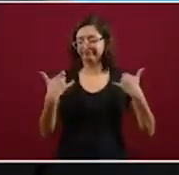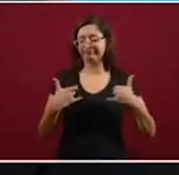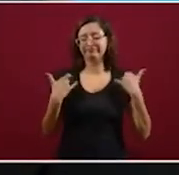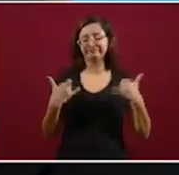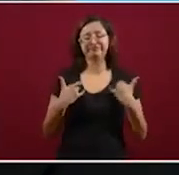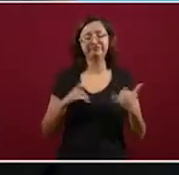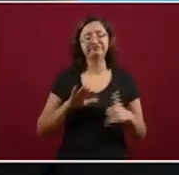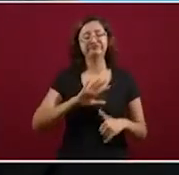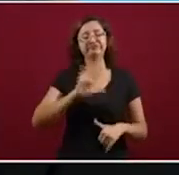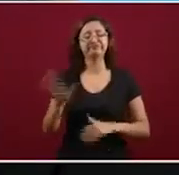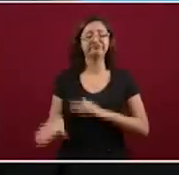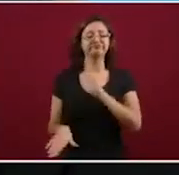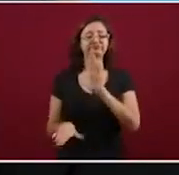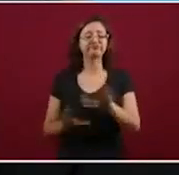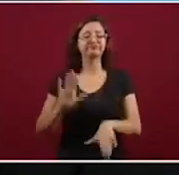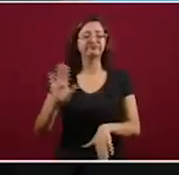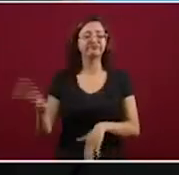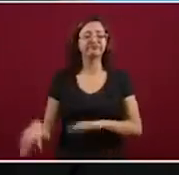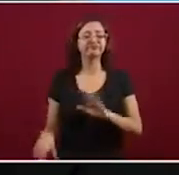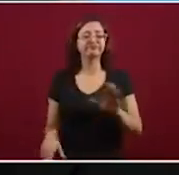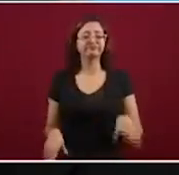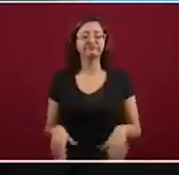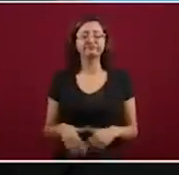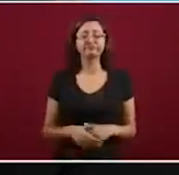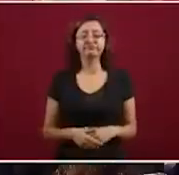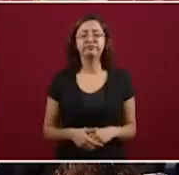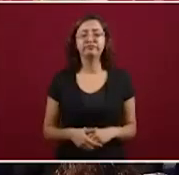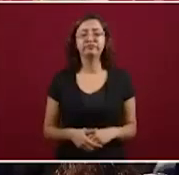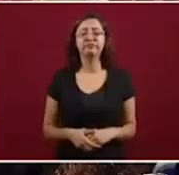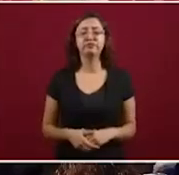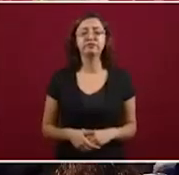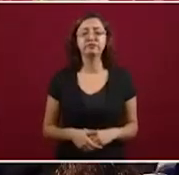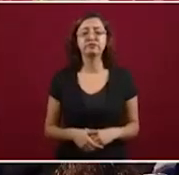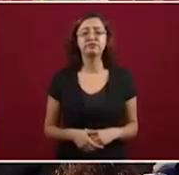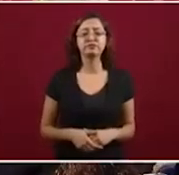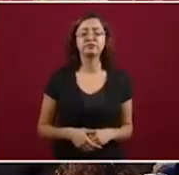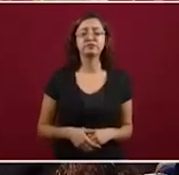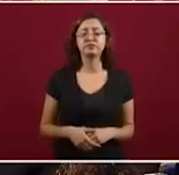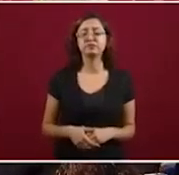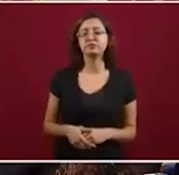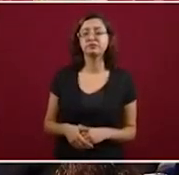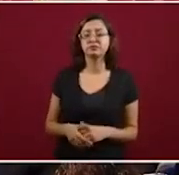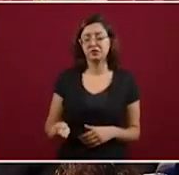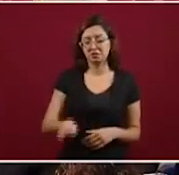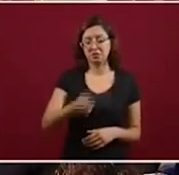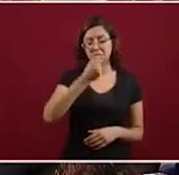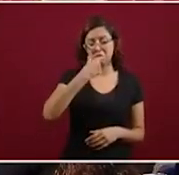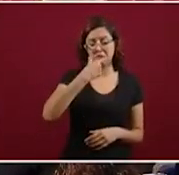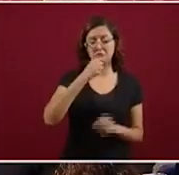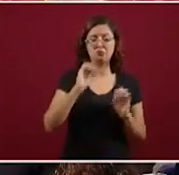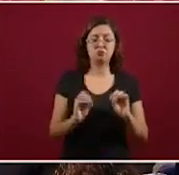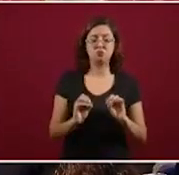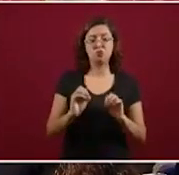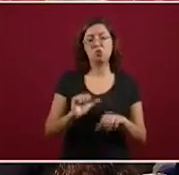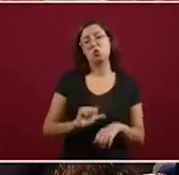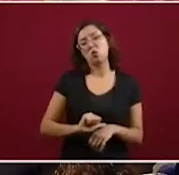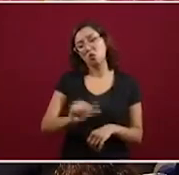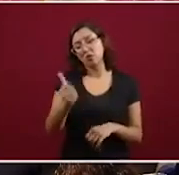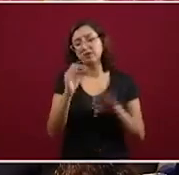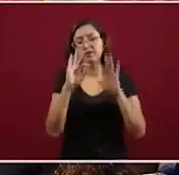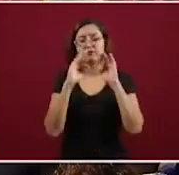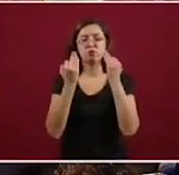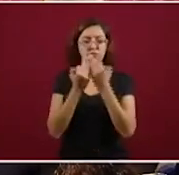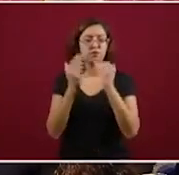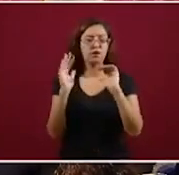primera causa de muerte en los jóvenes ya sea de manera directa en las lesiones o con los otros fenómenos indirectos